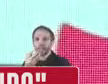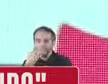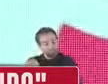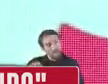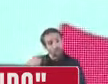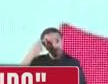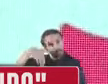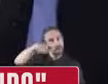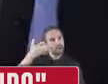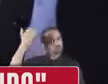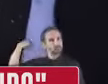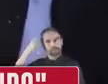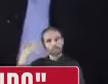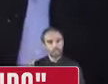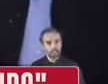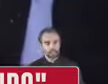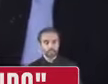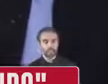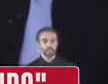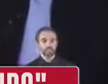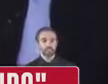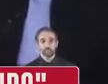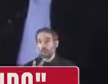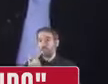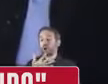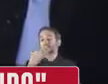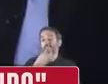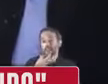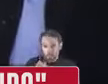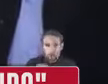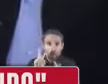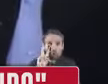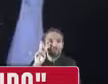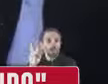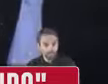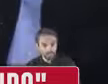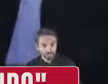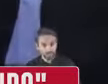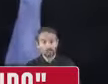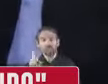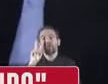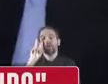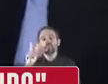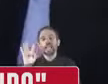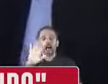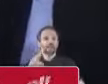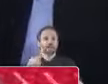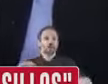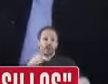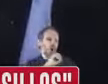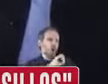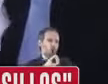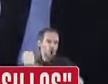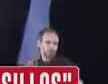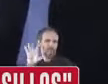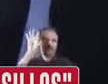pensé que iba a pasar los digo sinceramente porque los vi los voy a hacer cosas horribles en provincias